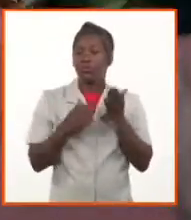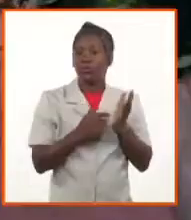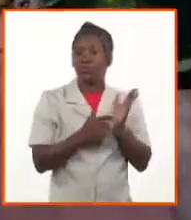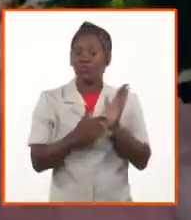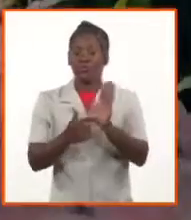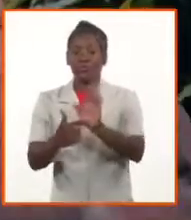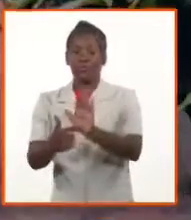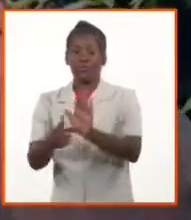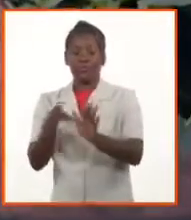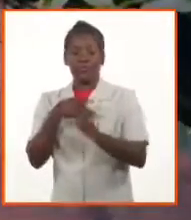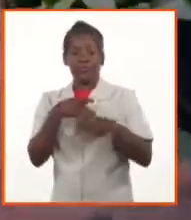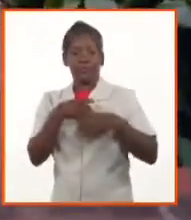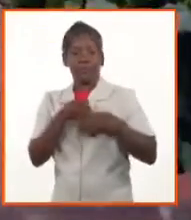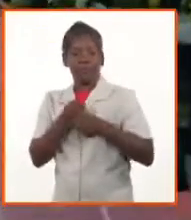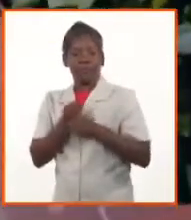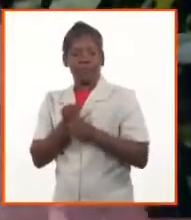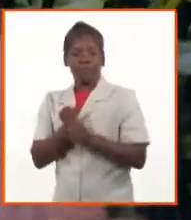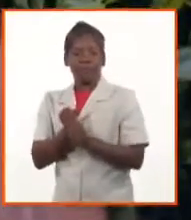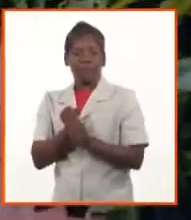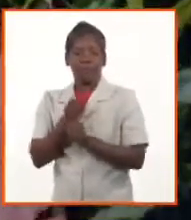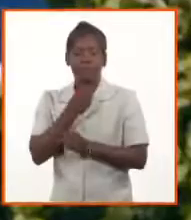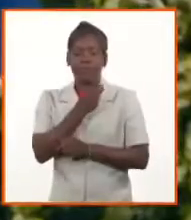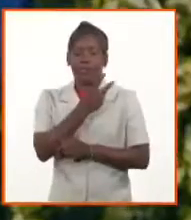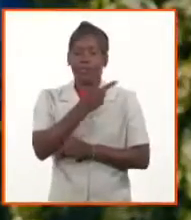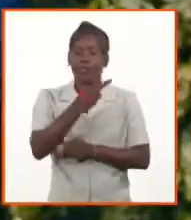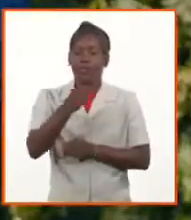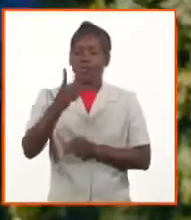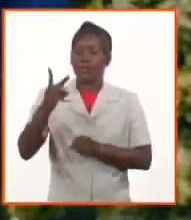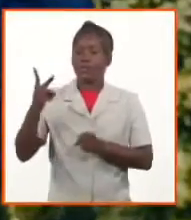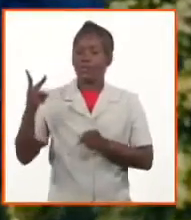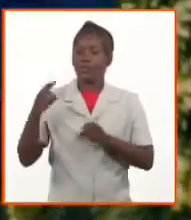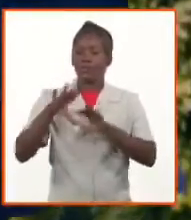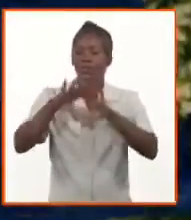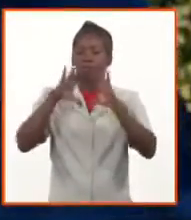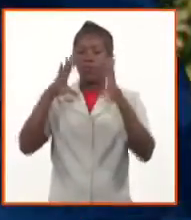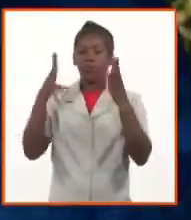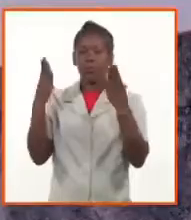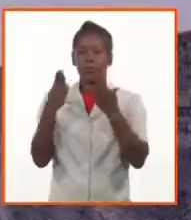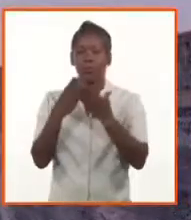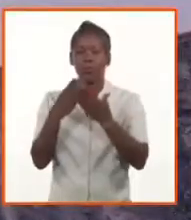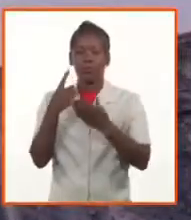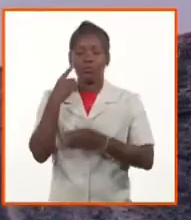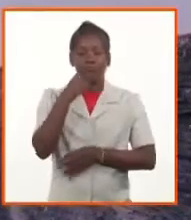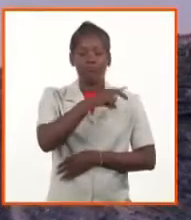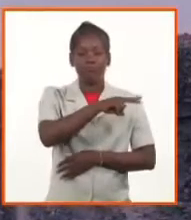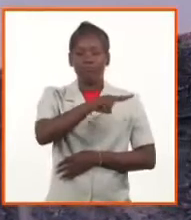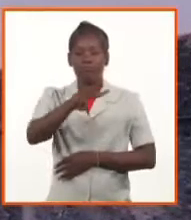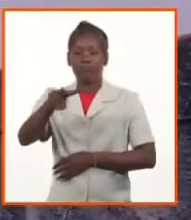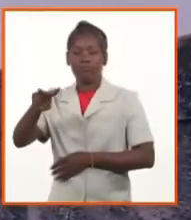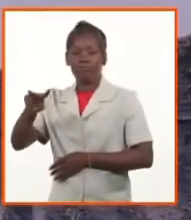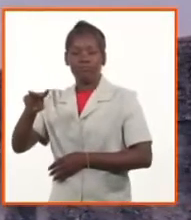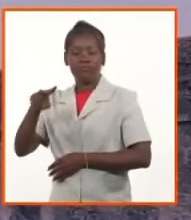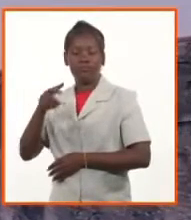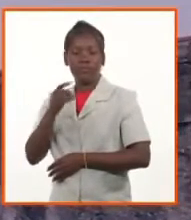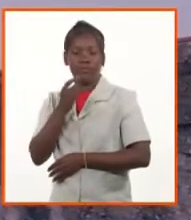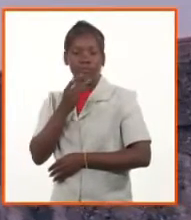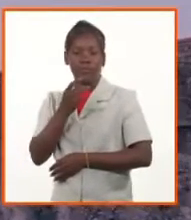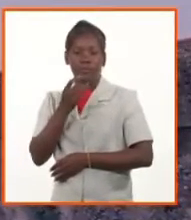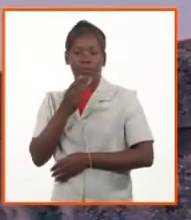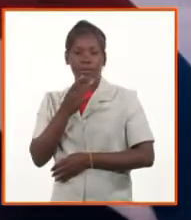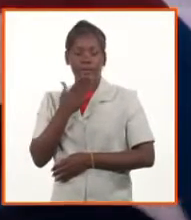dolor de una vida que nace pensando en colores verdes que prefiero callar. Prefiero llevarte